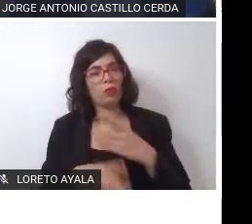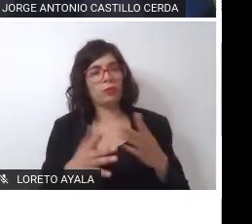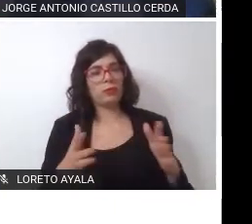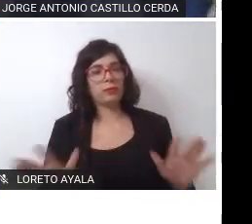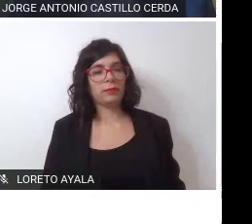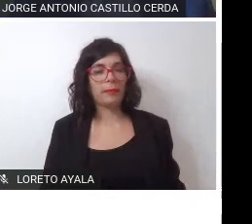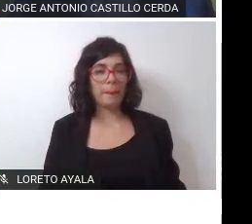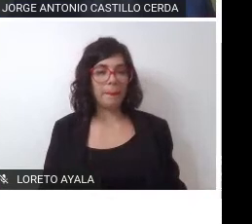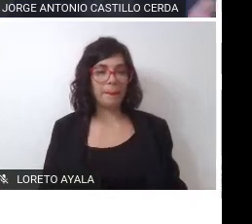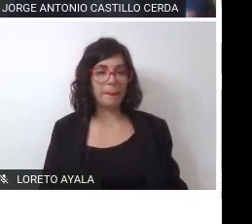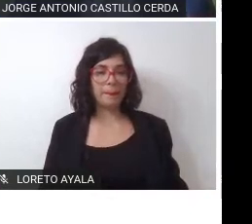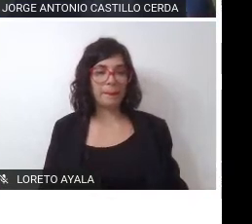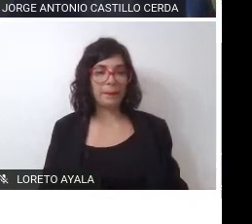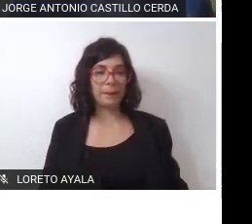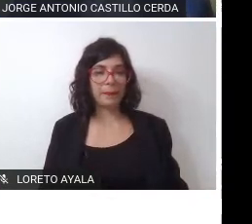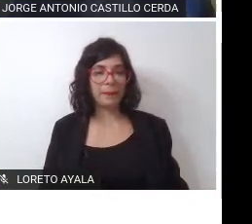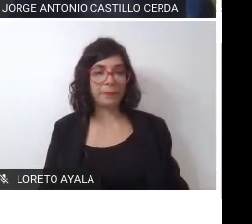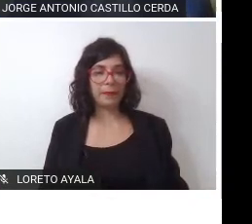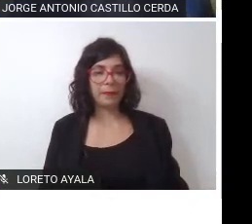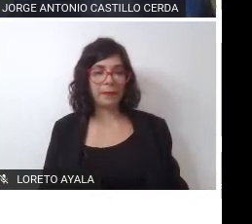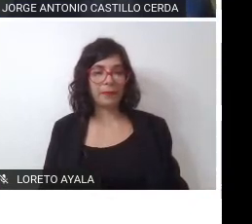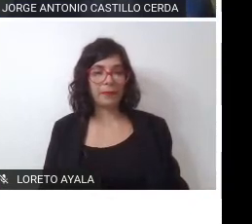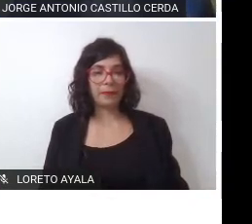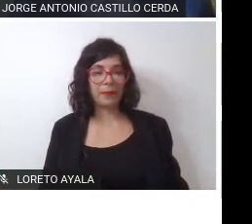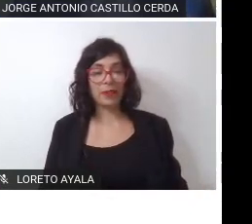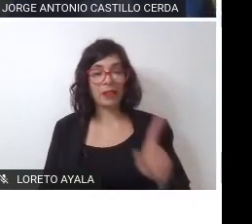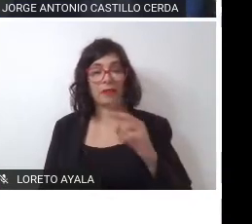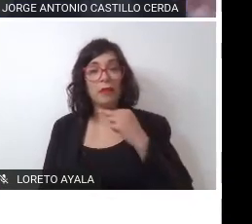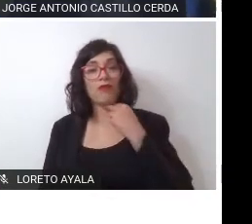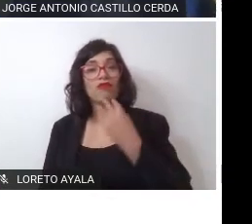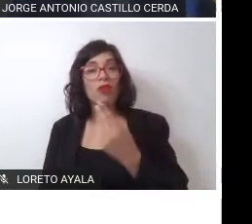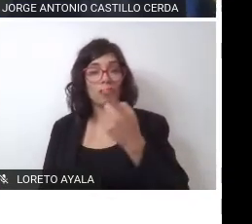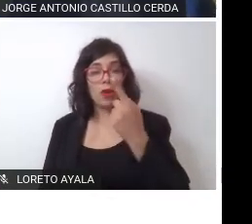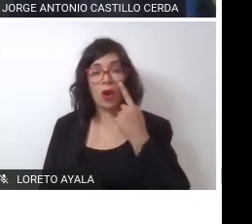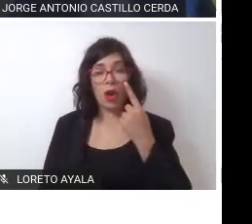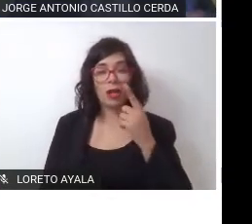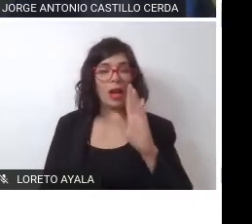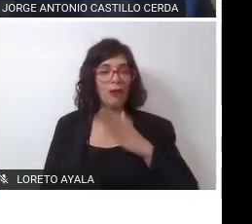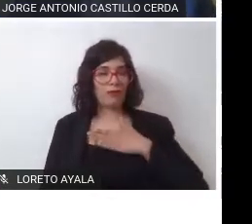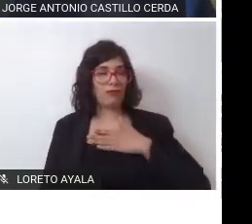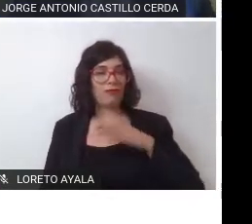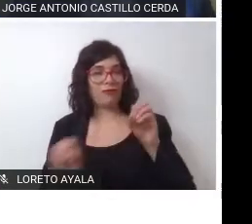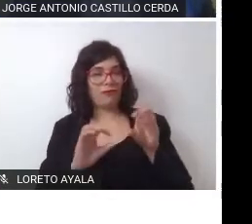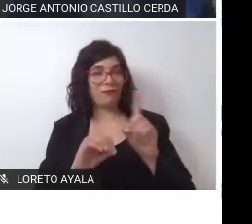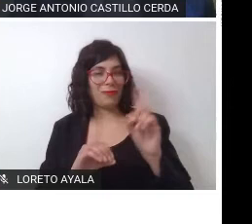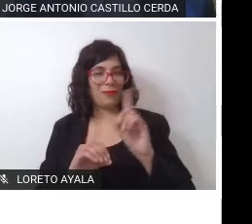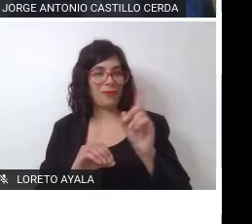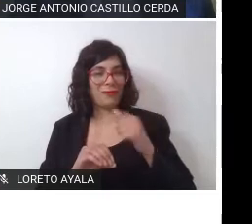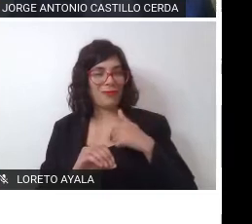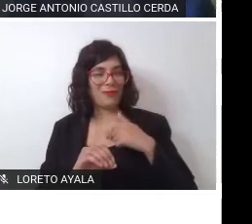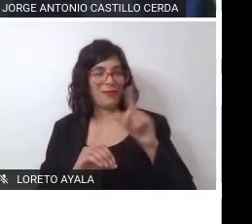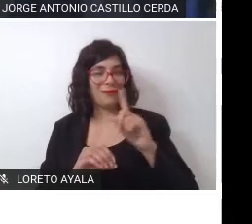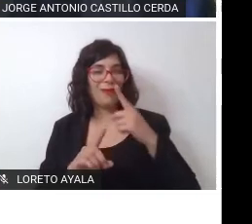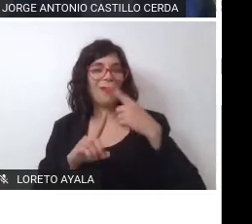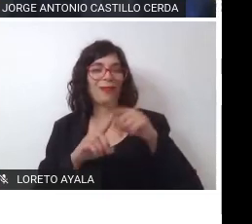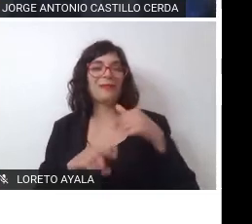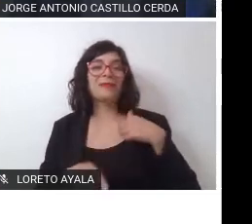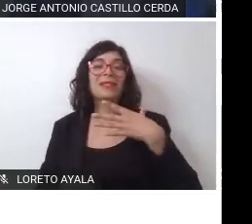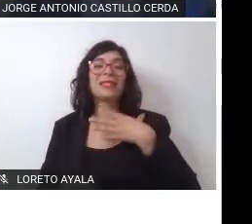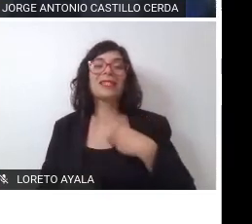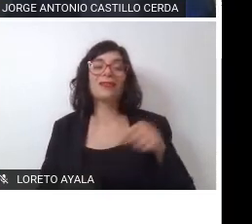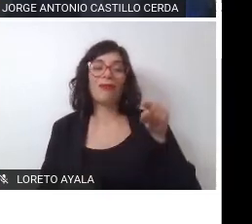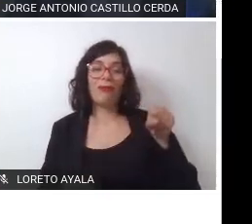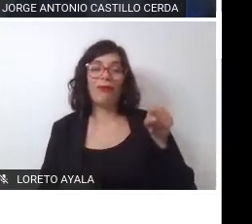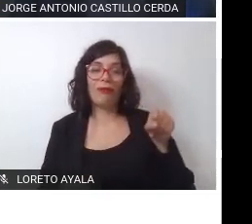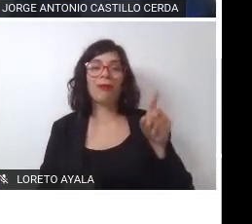Bueno, si la voz le parece un poco conocida, no soy yo. El que estaba en la cápsula es mi hijo, que también